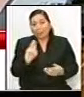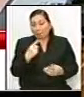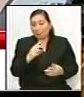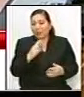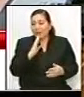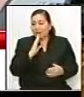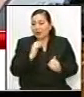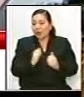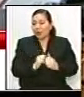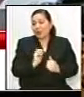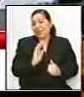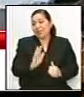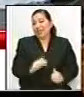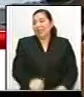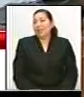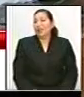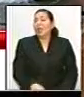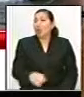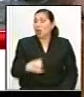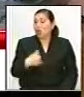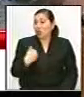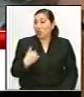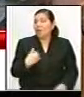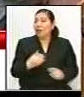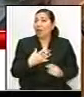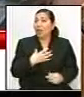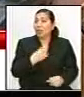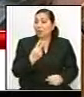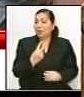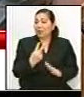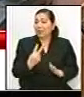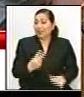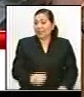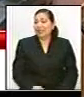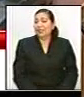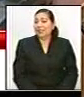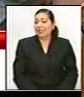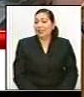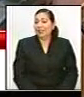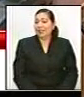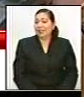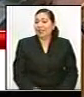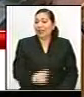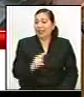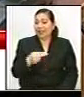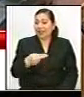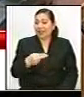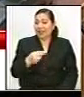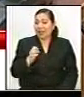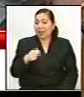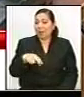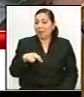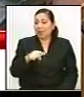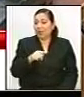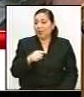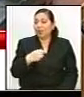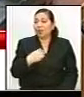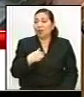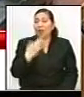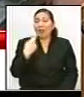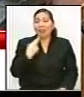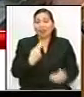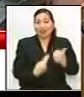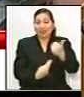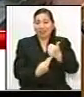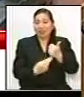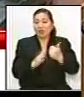voy a hablar con él, como es un joven también de 27 años, el hijo de Renán Espinosa, y como yo he sido regidora